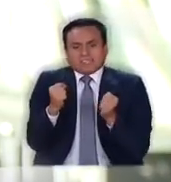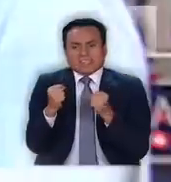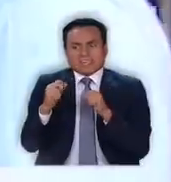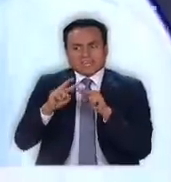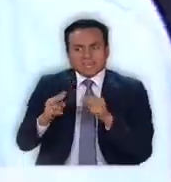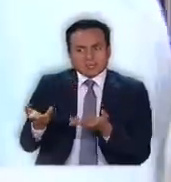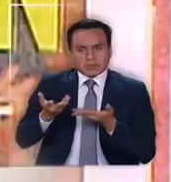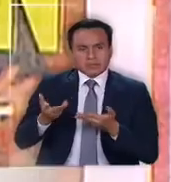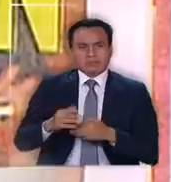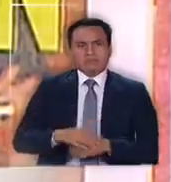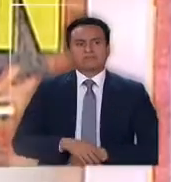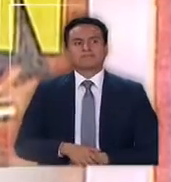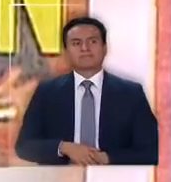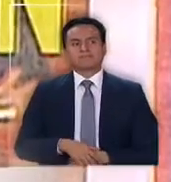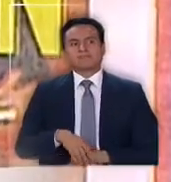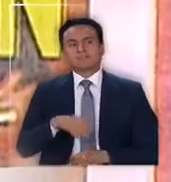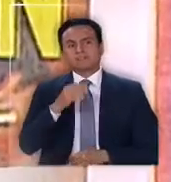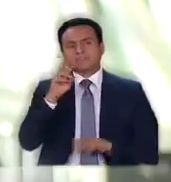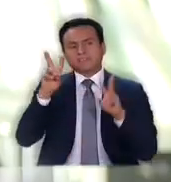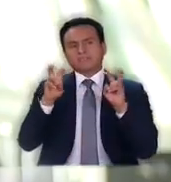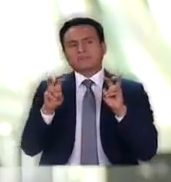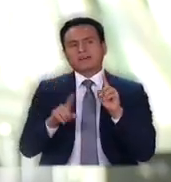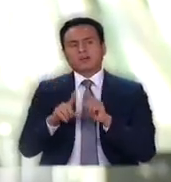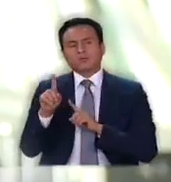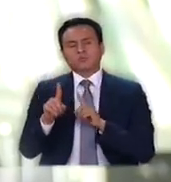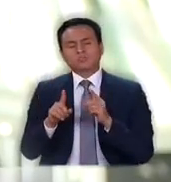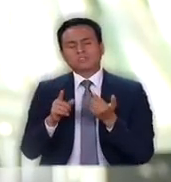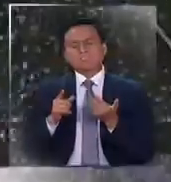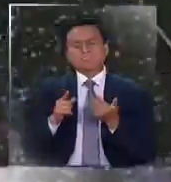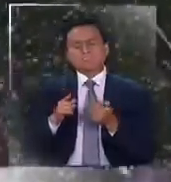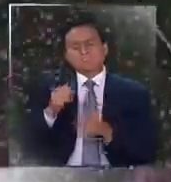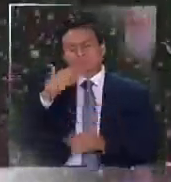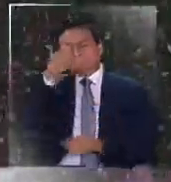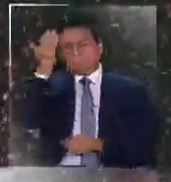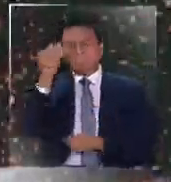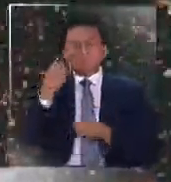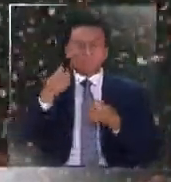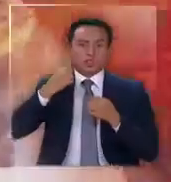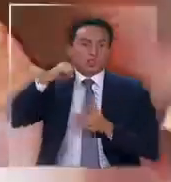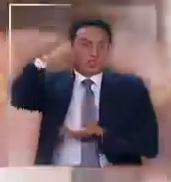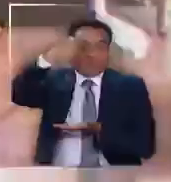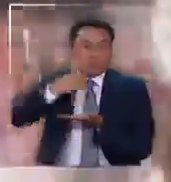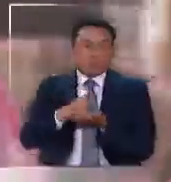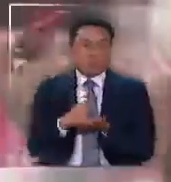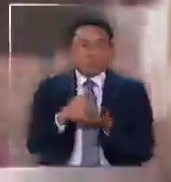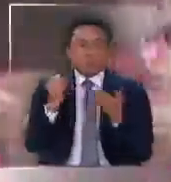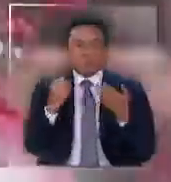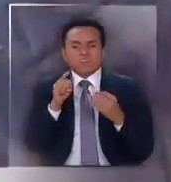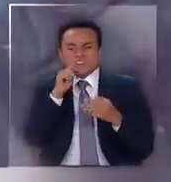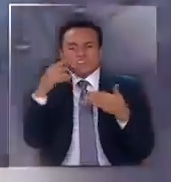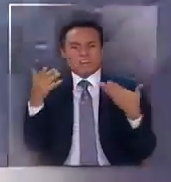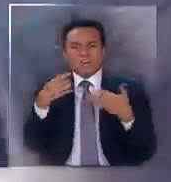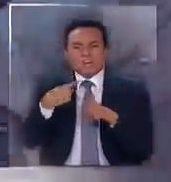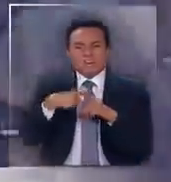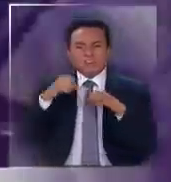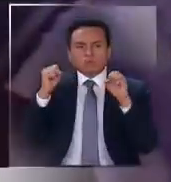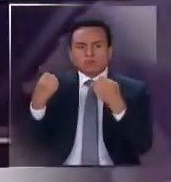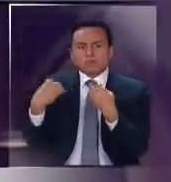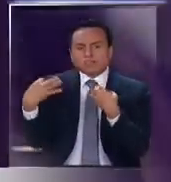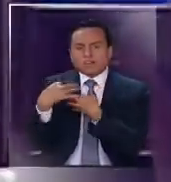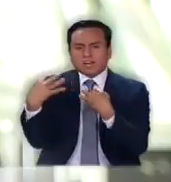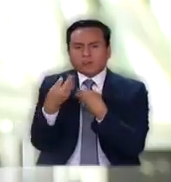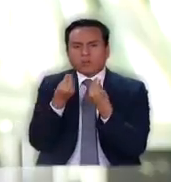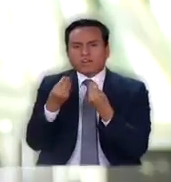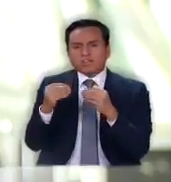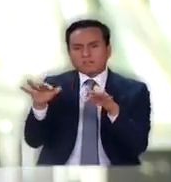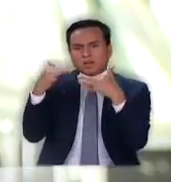nervios, con la misma fama, con el triunfo, o qué es lo que es el éxito, o a enseñarte a hacer un